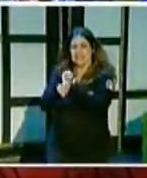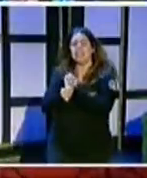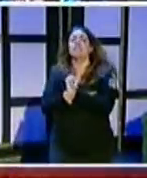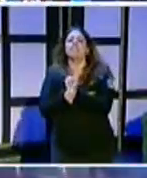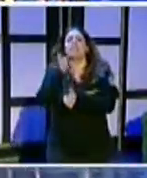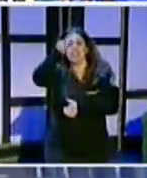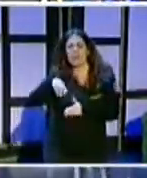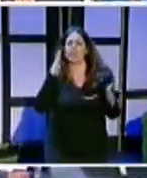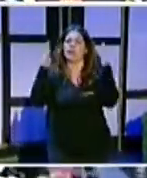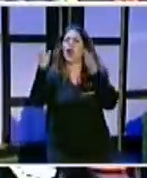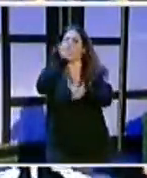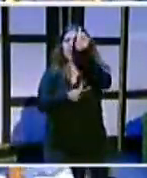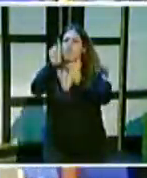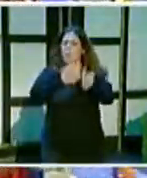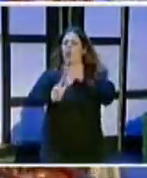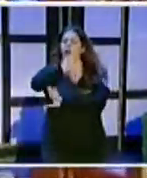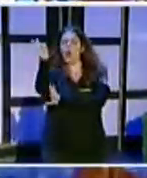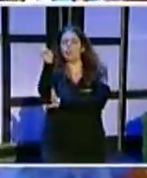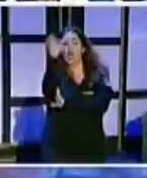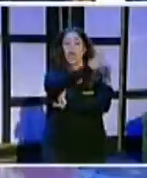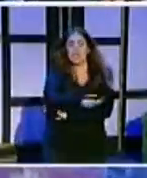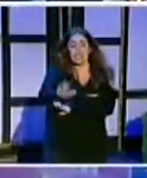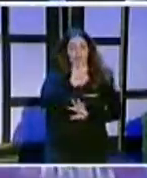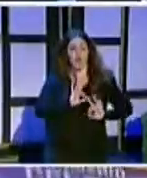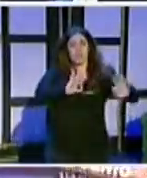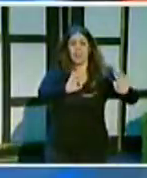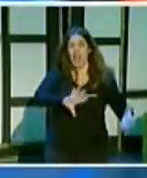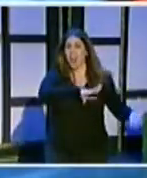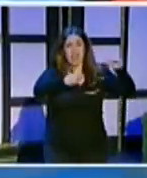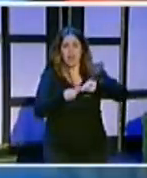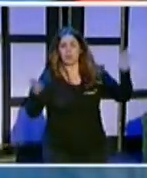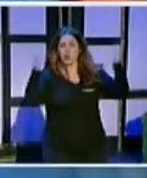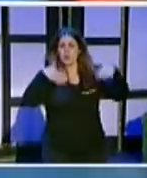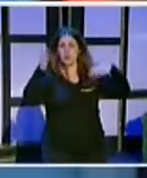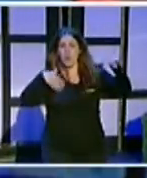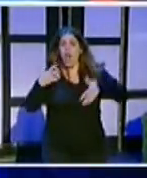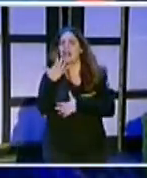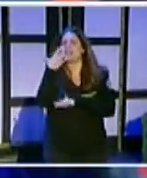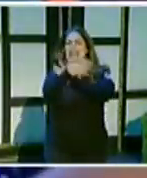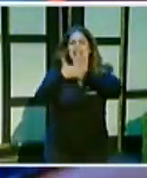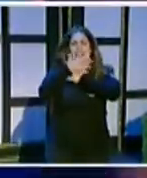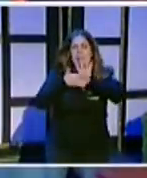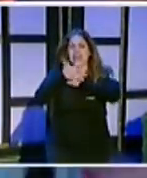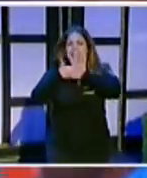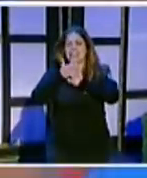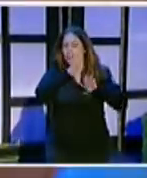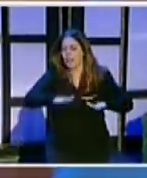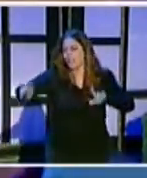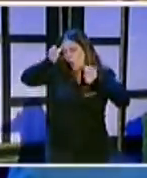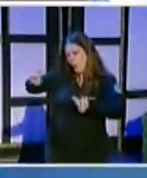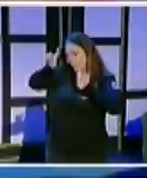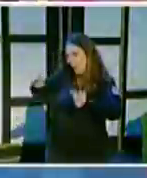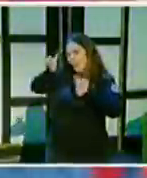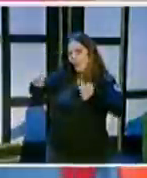nos surge otro problema. A los niños especiales nos adapta a nuestra escuela. Si la lengua de los signos desde niños se enseñara, todo el